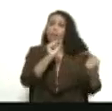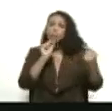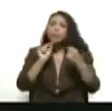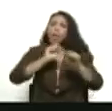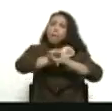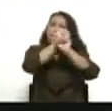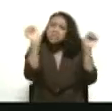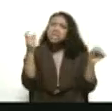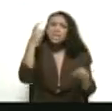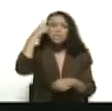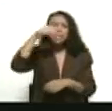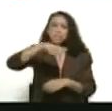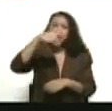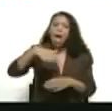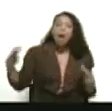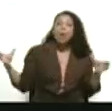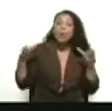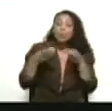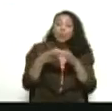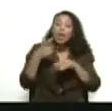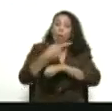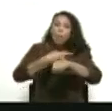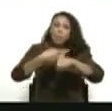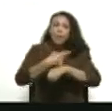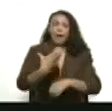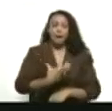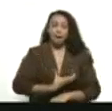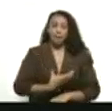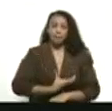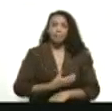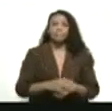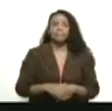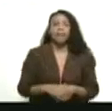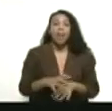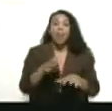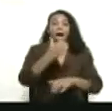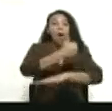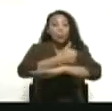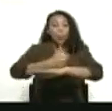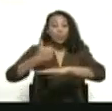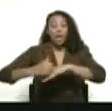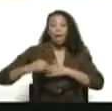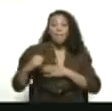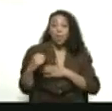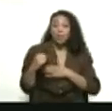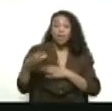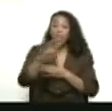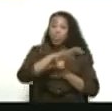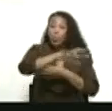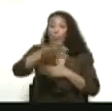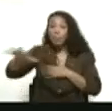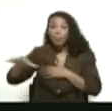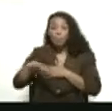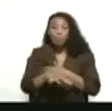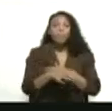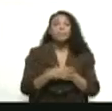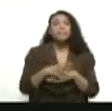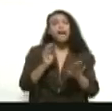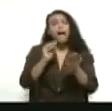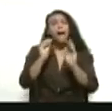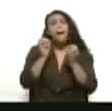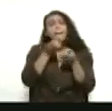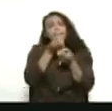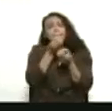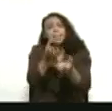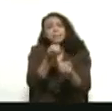mañana. Aquí nos acompañan gobernadores, alcaldes, las máximas autoridades policiales de Venezuela. Y el mensaje ha sido